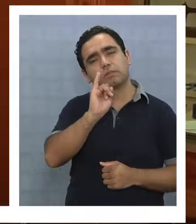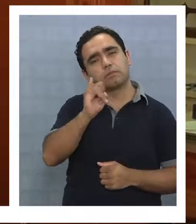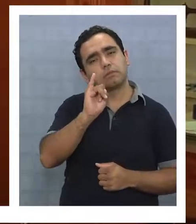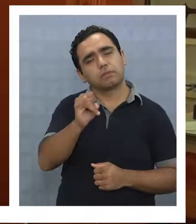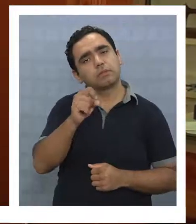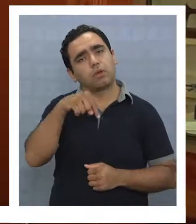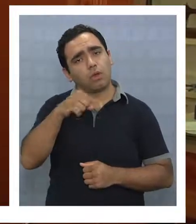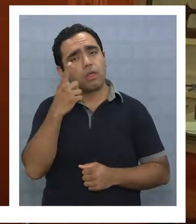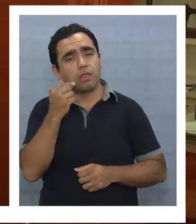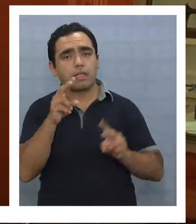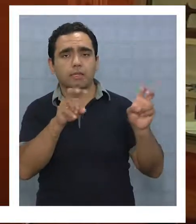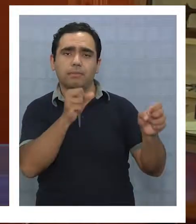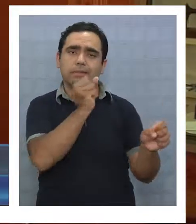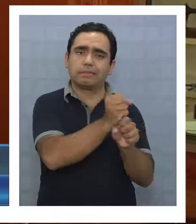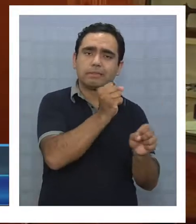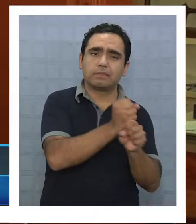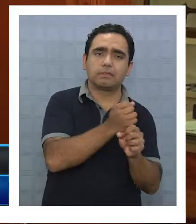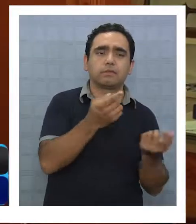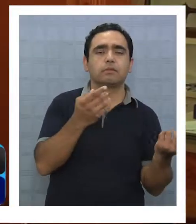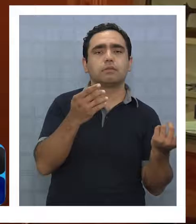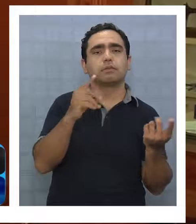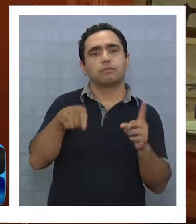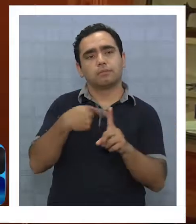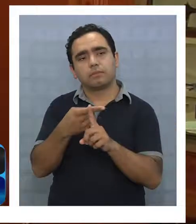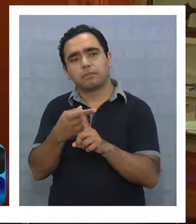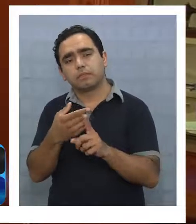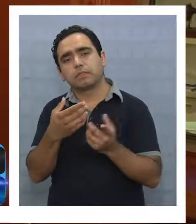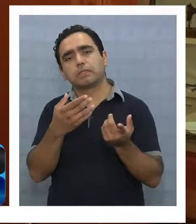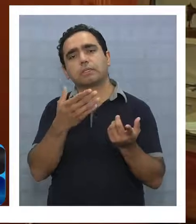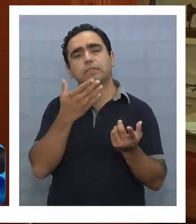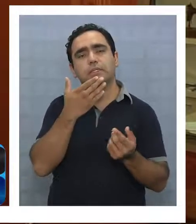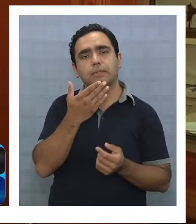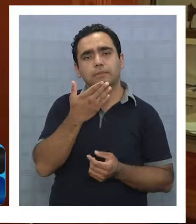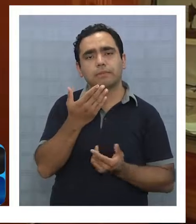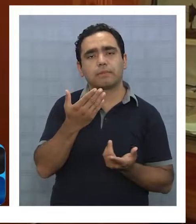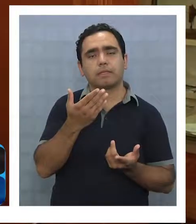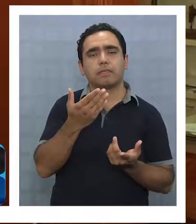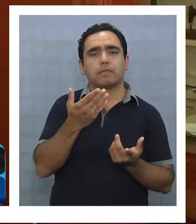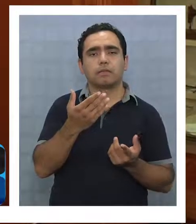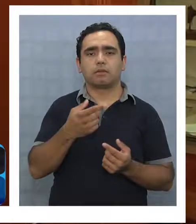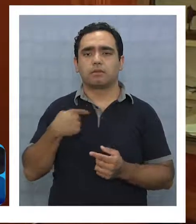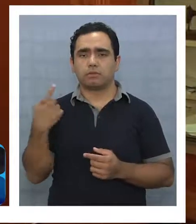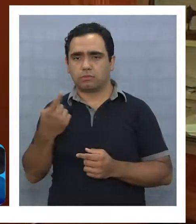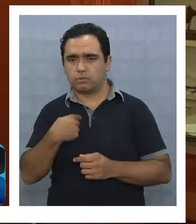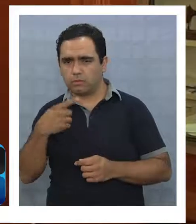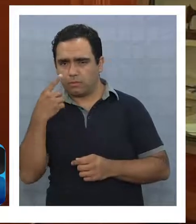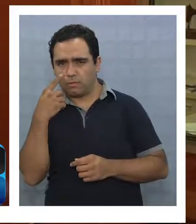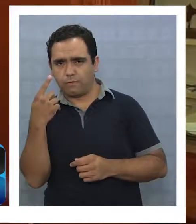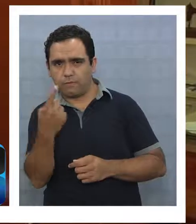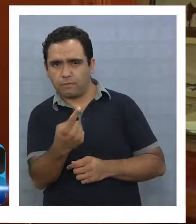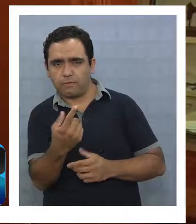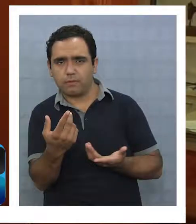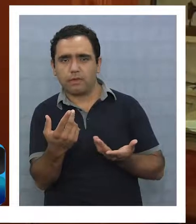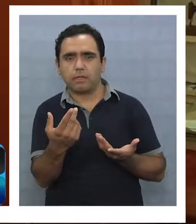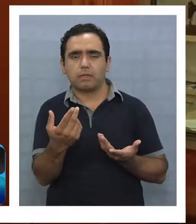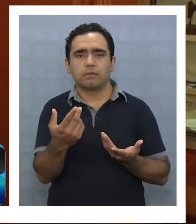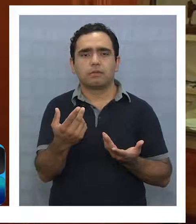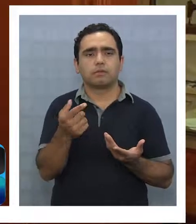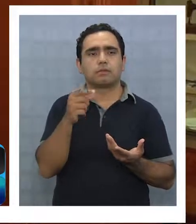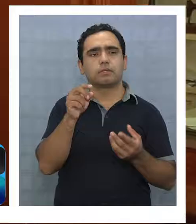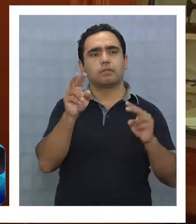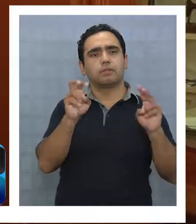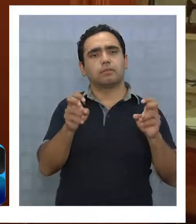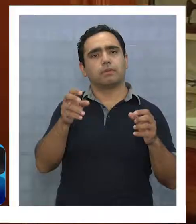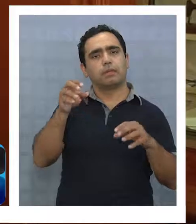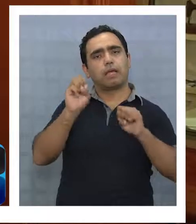laboral que vivimos todos los músicos y coordinadores del programa, pero también tenemos que ver el impacto que esto está teniendo en